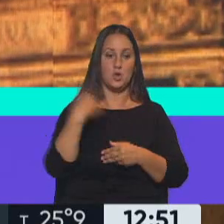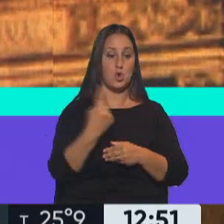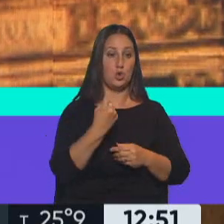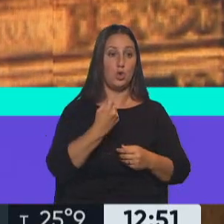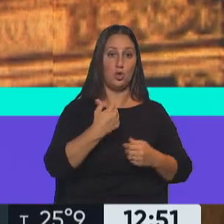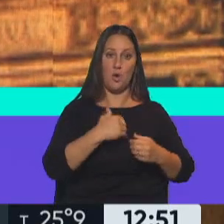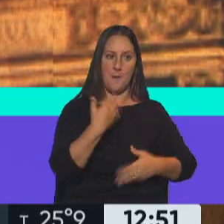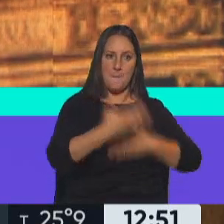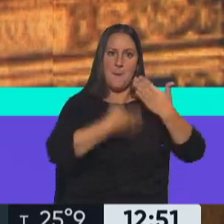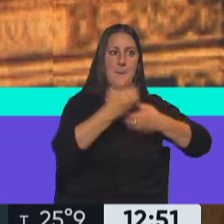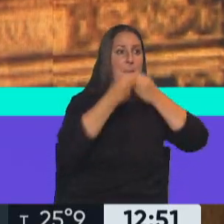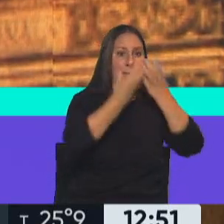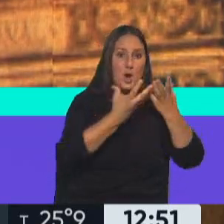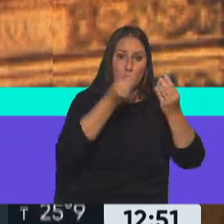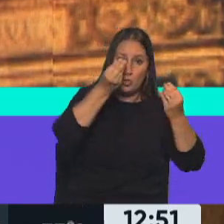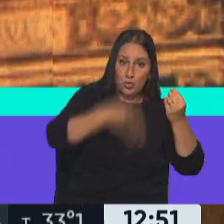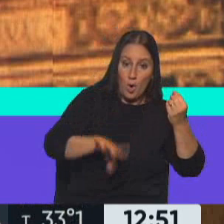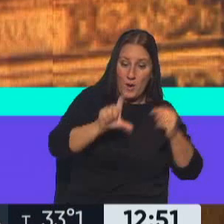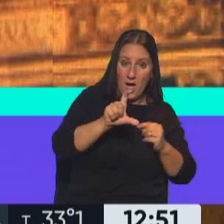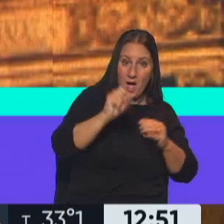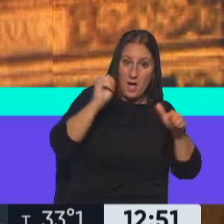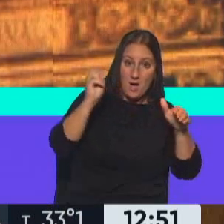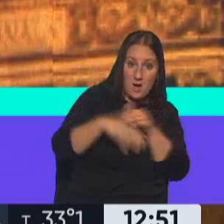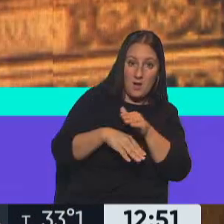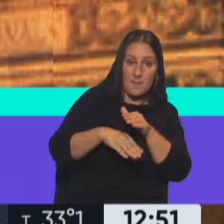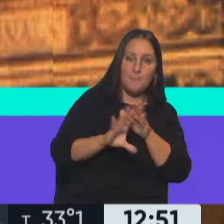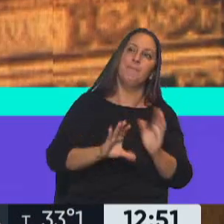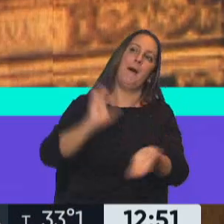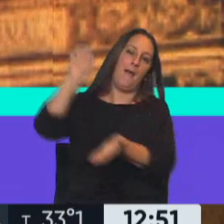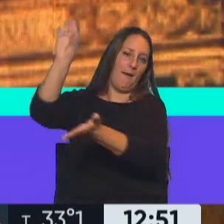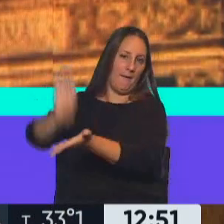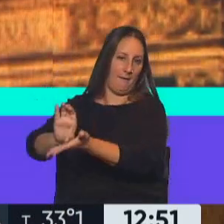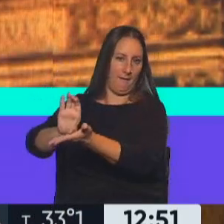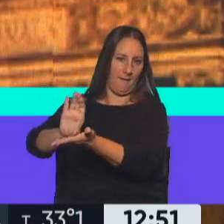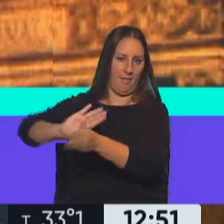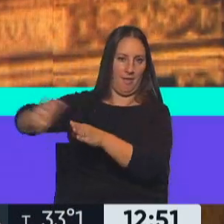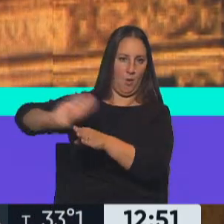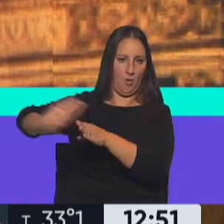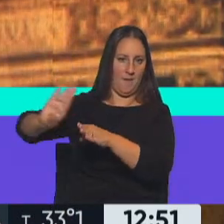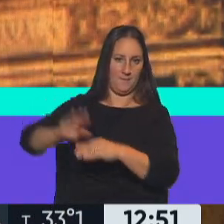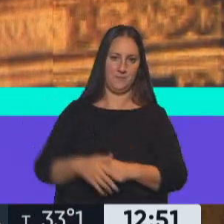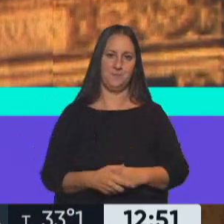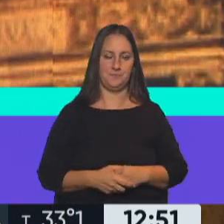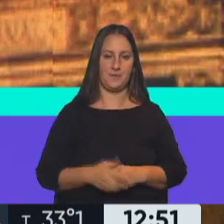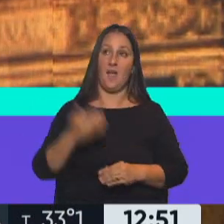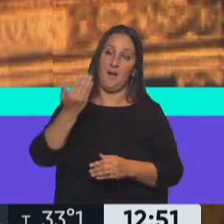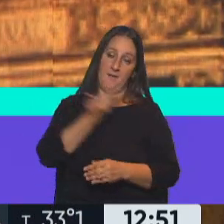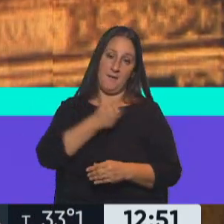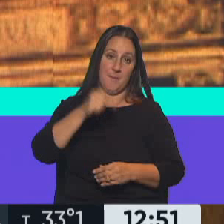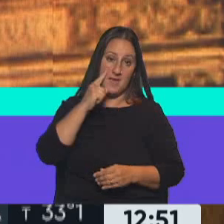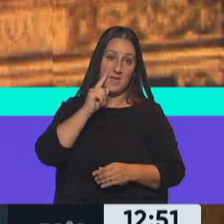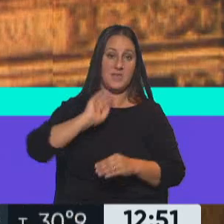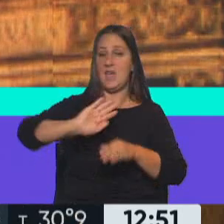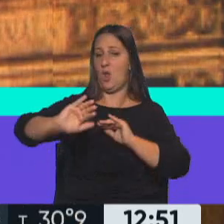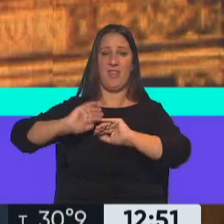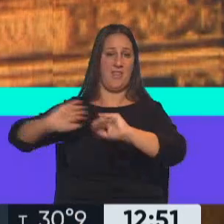más, finalmente es plata, es ahorro del conjunto de los argentinos para pagarle a los acreedores, al fondo y también a los acreedores